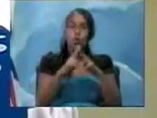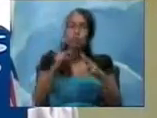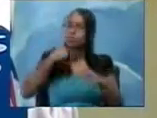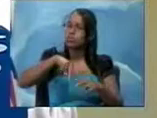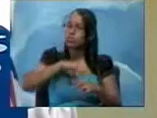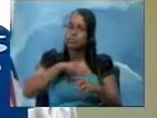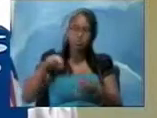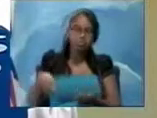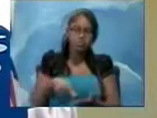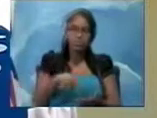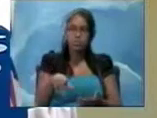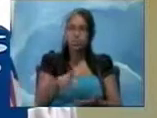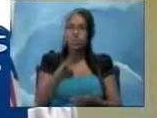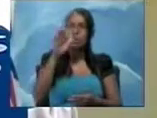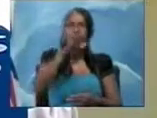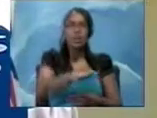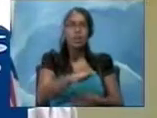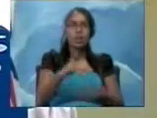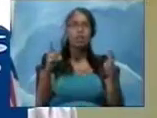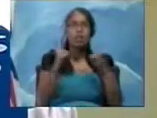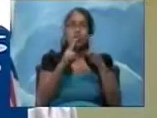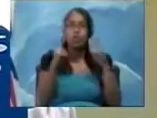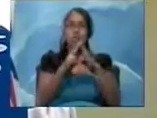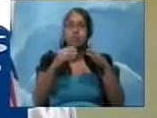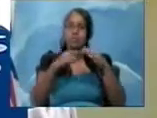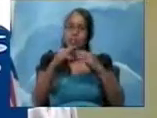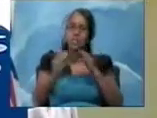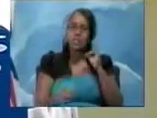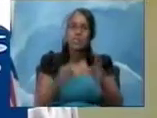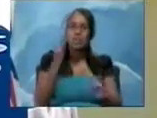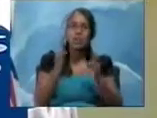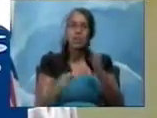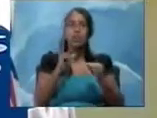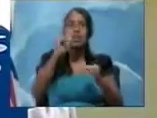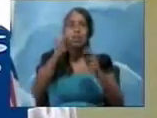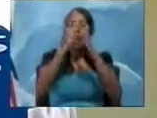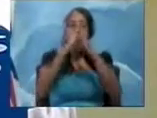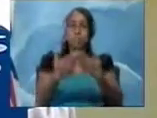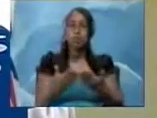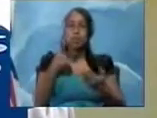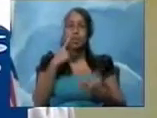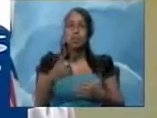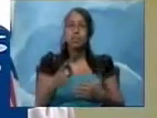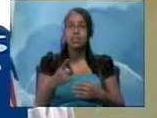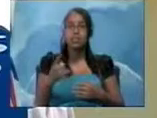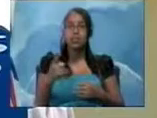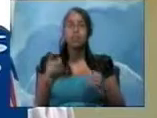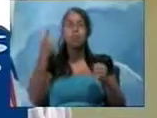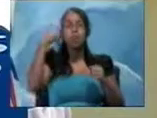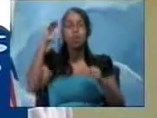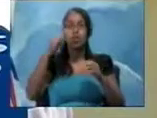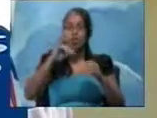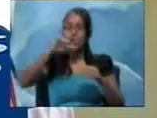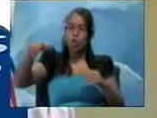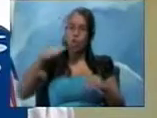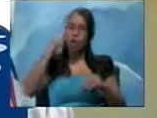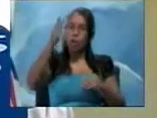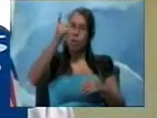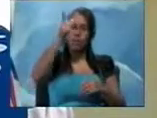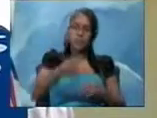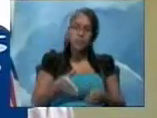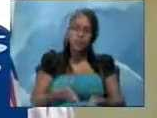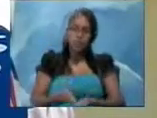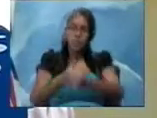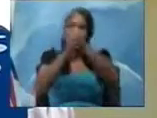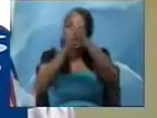conoce nuestro andar conoce la senda del justo y la Biblia dice que por Jehová son guiados los pasos del